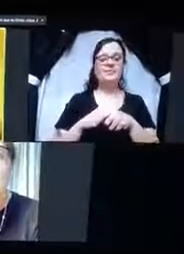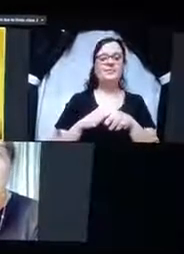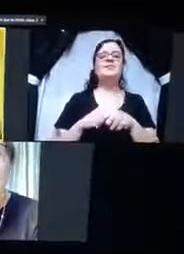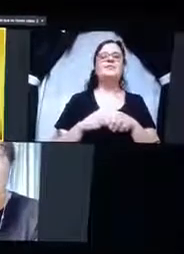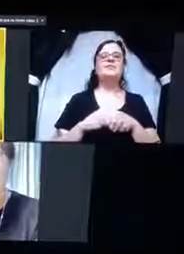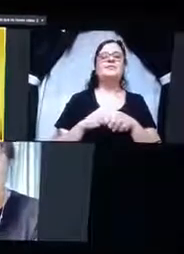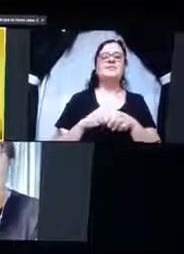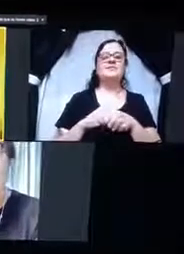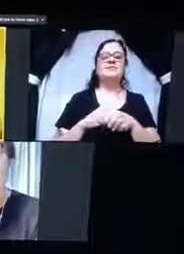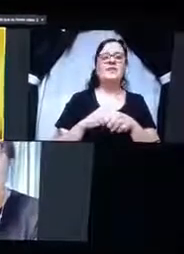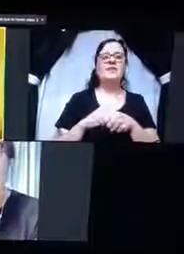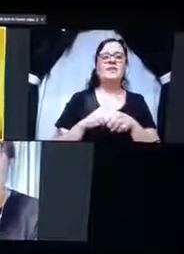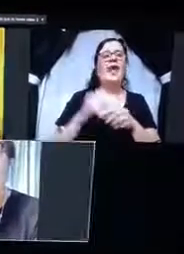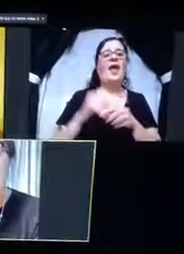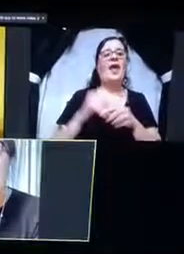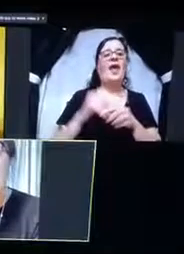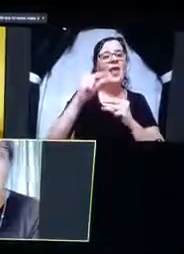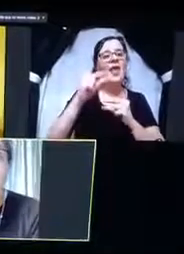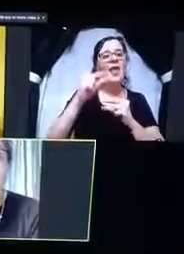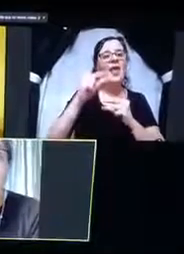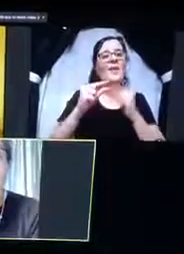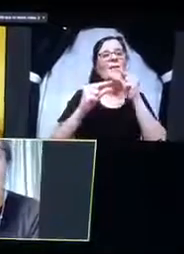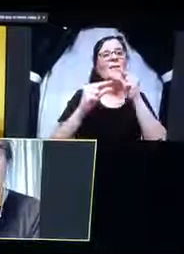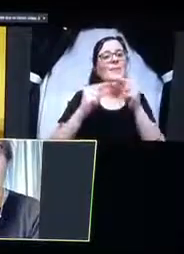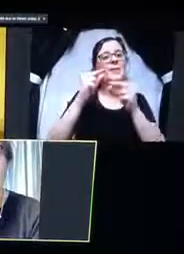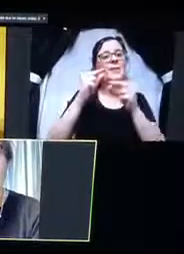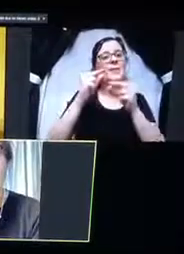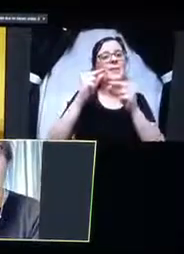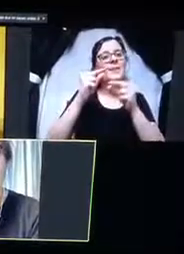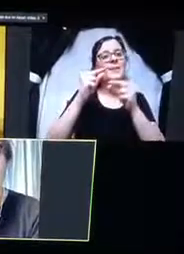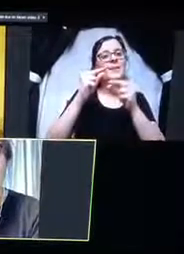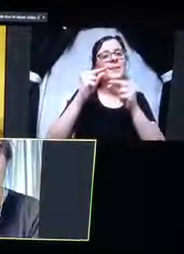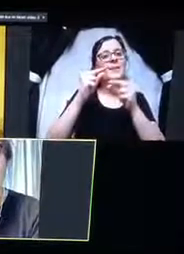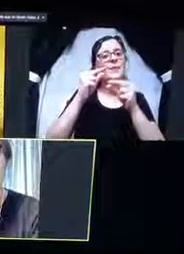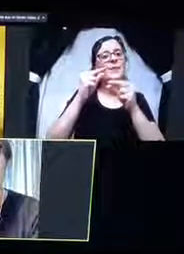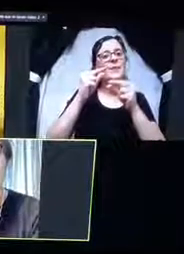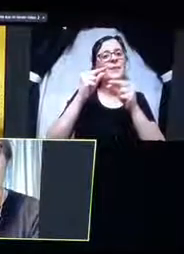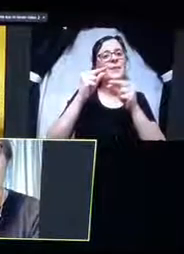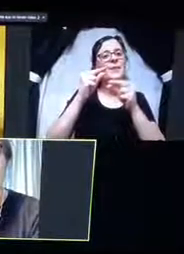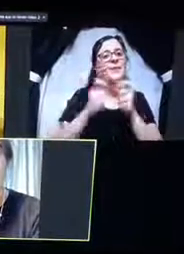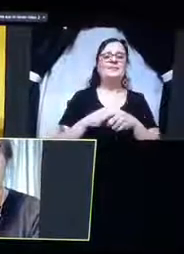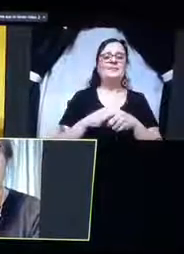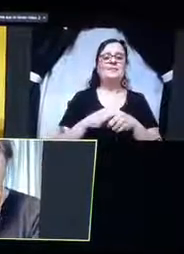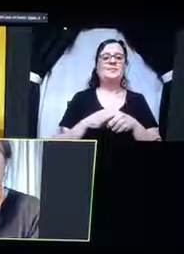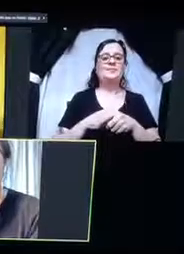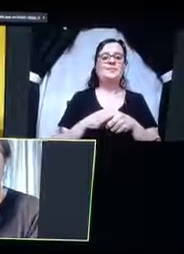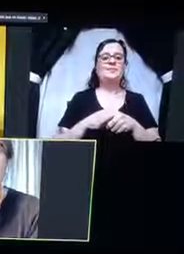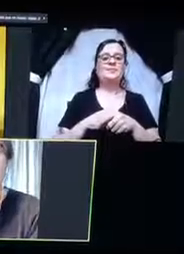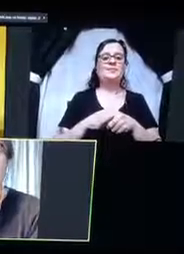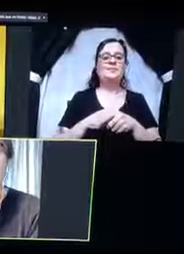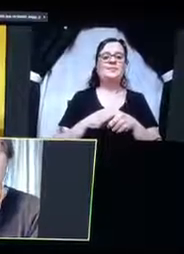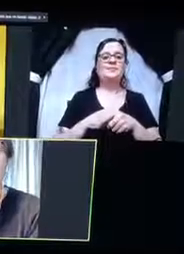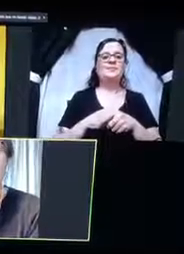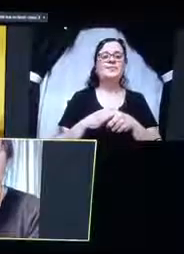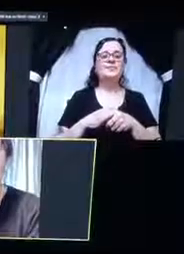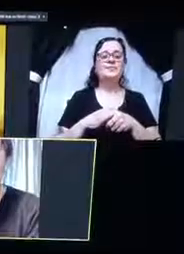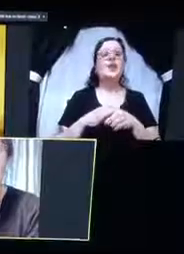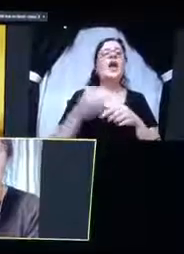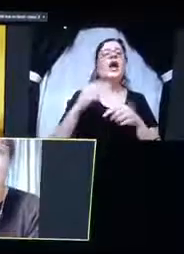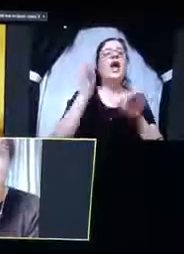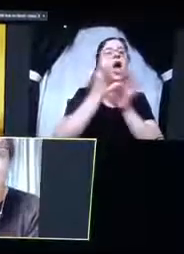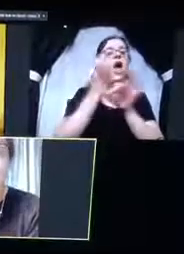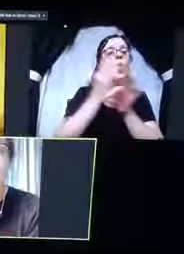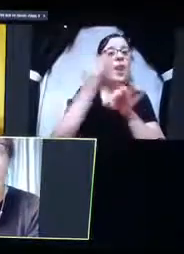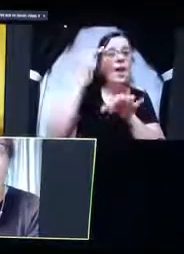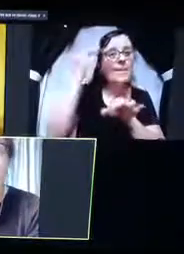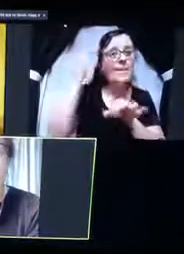educativas. De a poquito vamos... acá Roxana, justo de que vos contabas del próbolo, acá Roxana nos comparte esto,